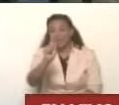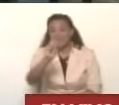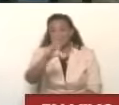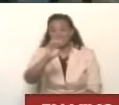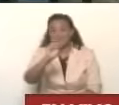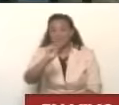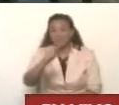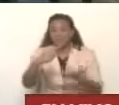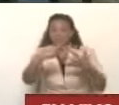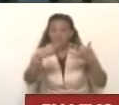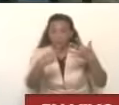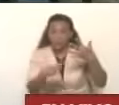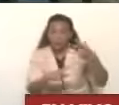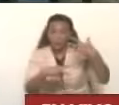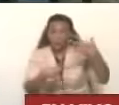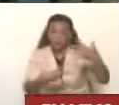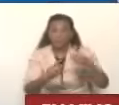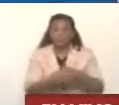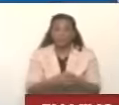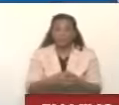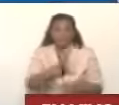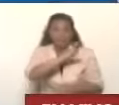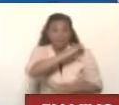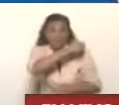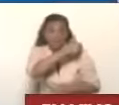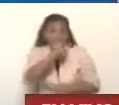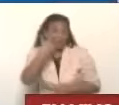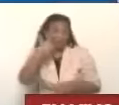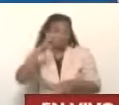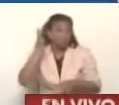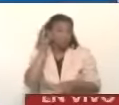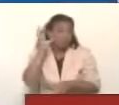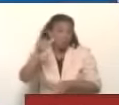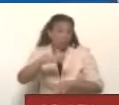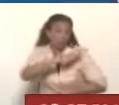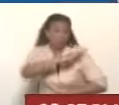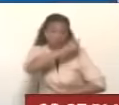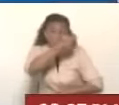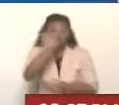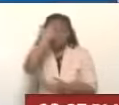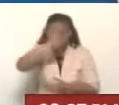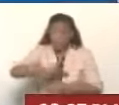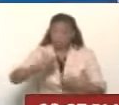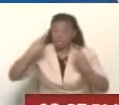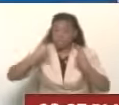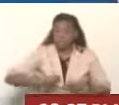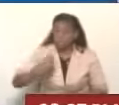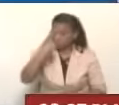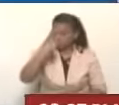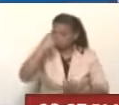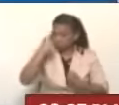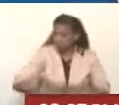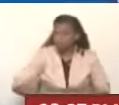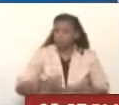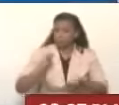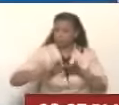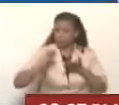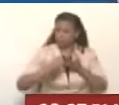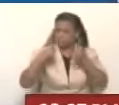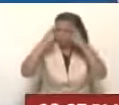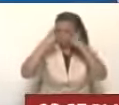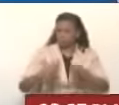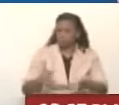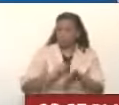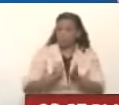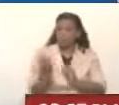Mujer jefa es jefatura que se ejerce, pues la mujer toma su cosa en serio, hace sus cosas